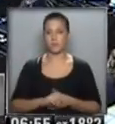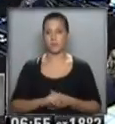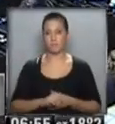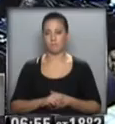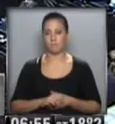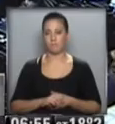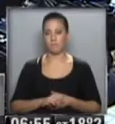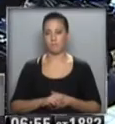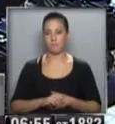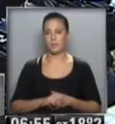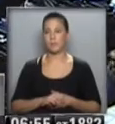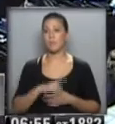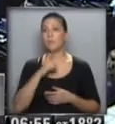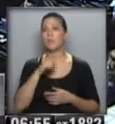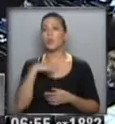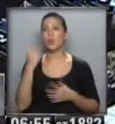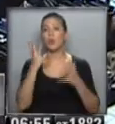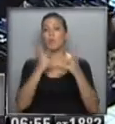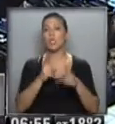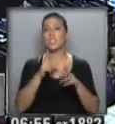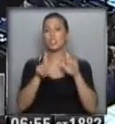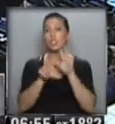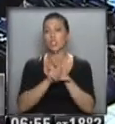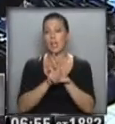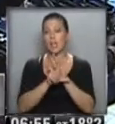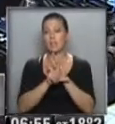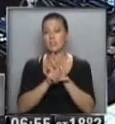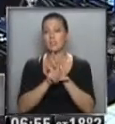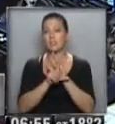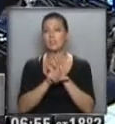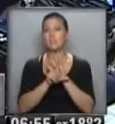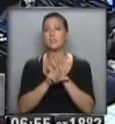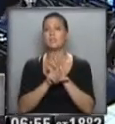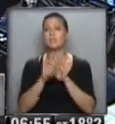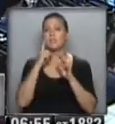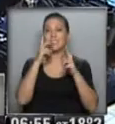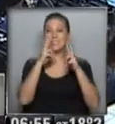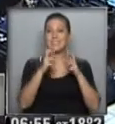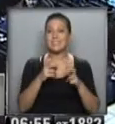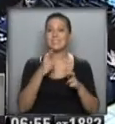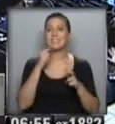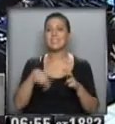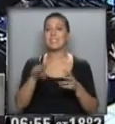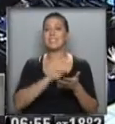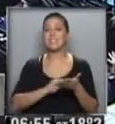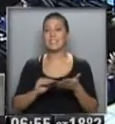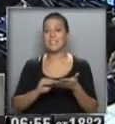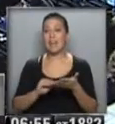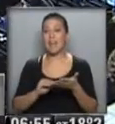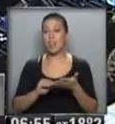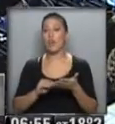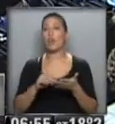a ver, constitucionales pues. Y otros recaídos en el proyecto de ley, venido en revisión del honorable Senado,